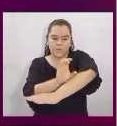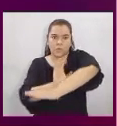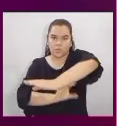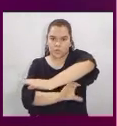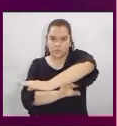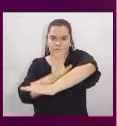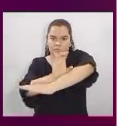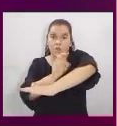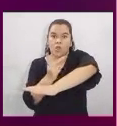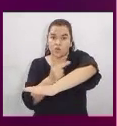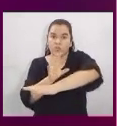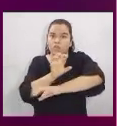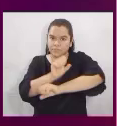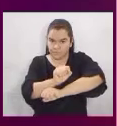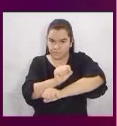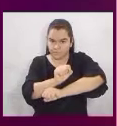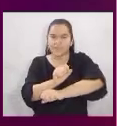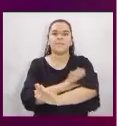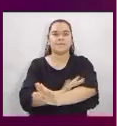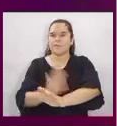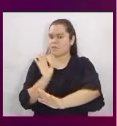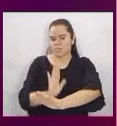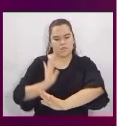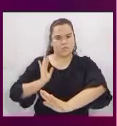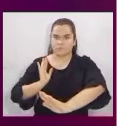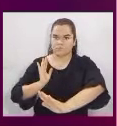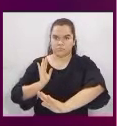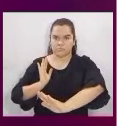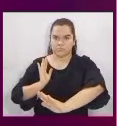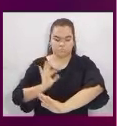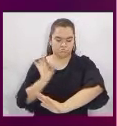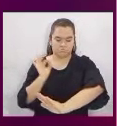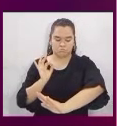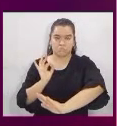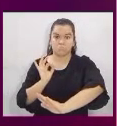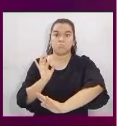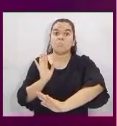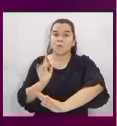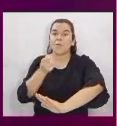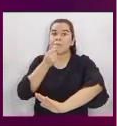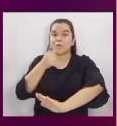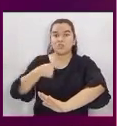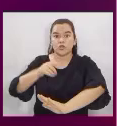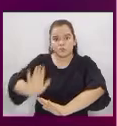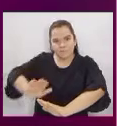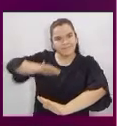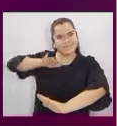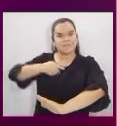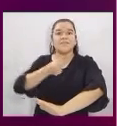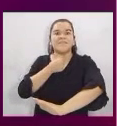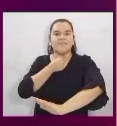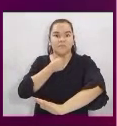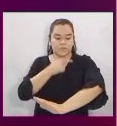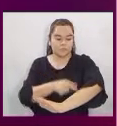pierna. Si los dos músculos están contraídos a la vez, la pierna no se mueve, la pierna queda en su lugar. Pero cuando